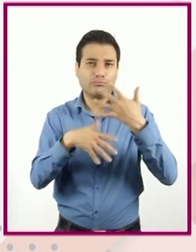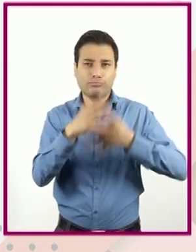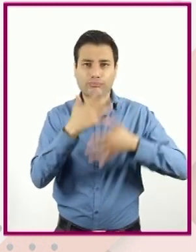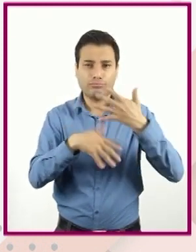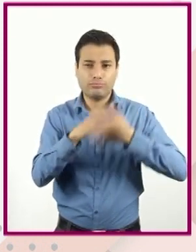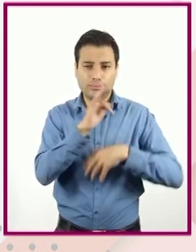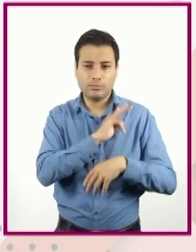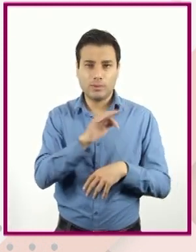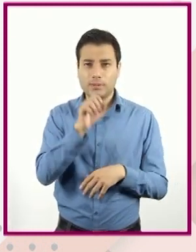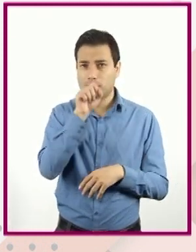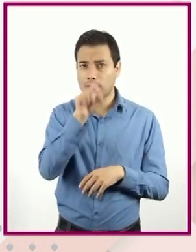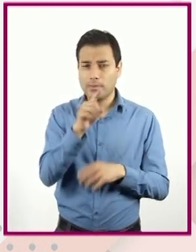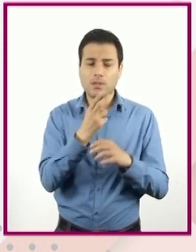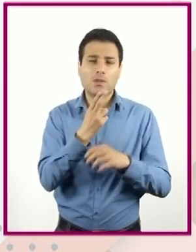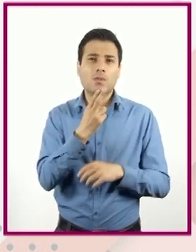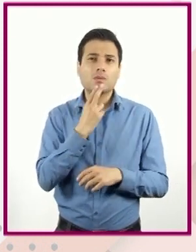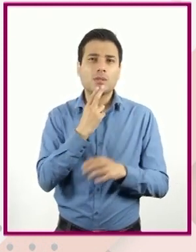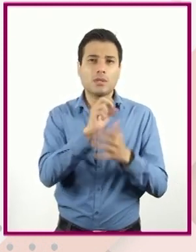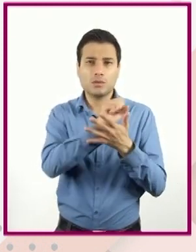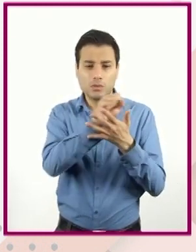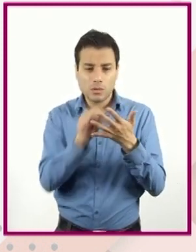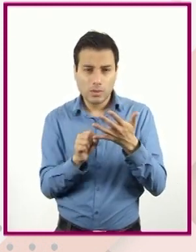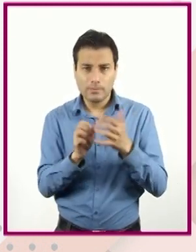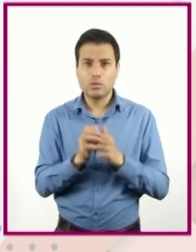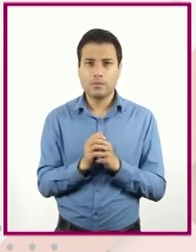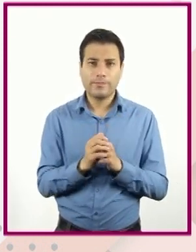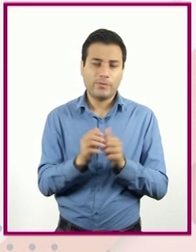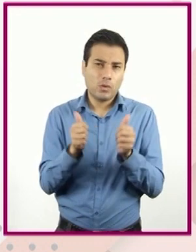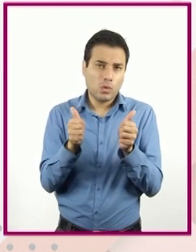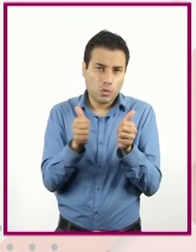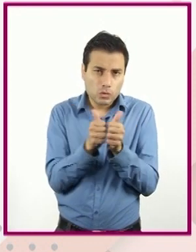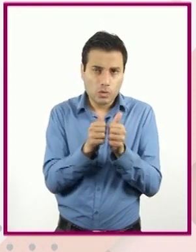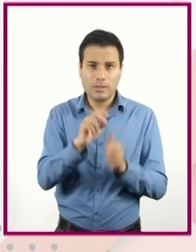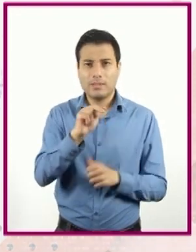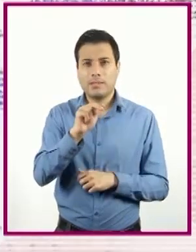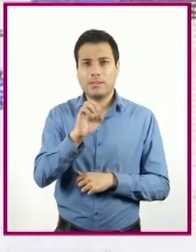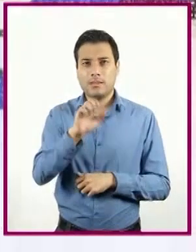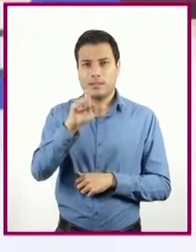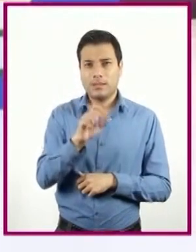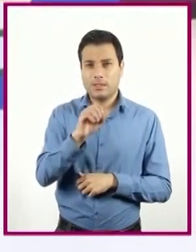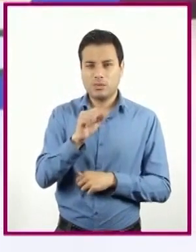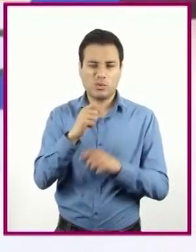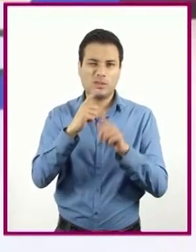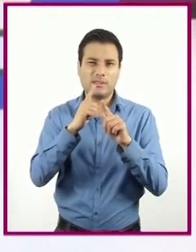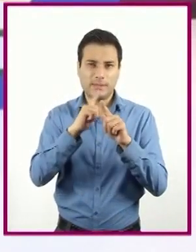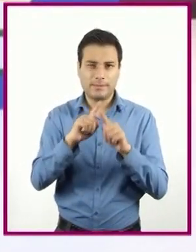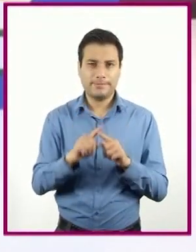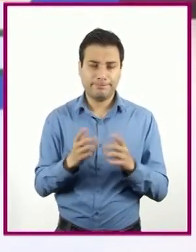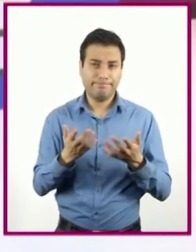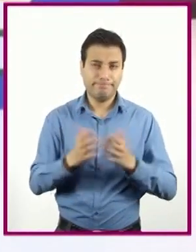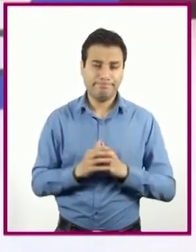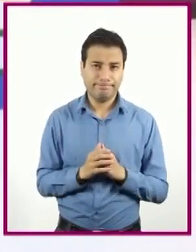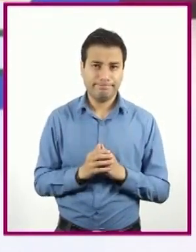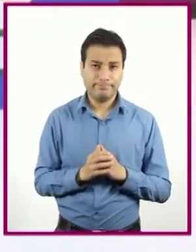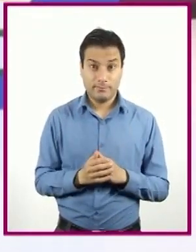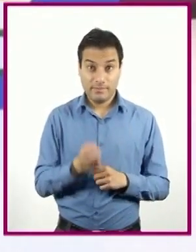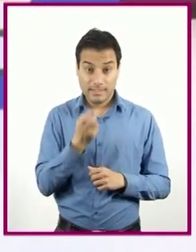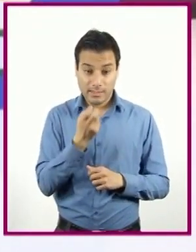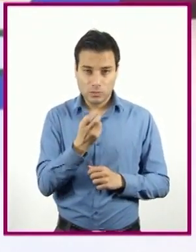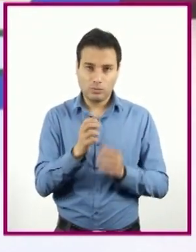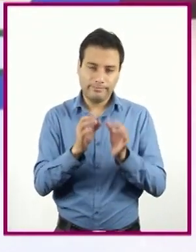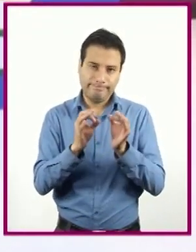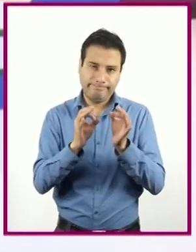de sinónimos, conjunciones y nexos. De esta manera, no caemos en una situación de